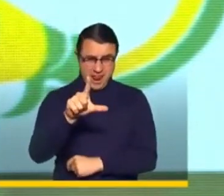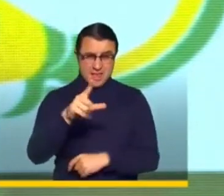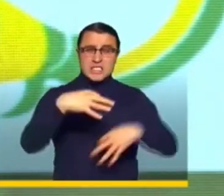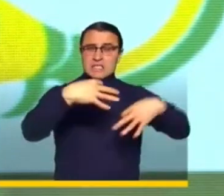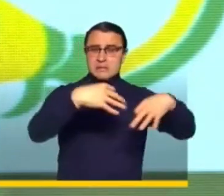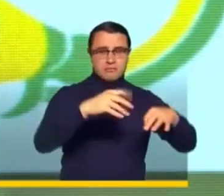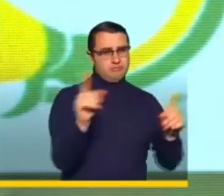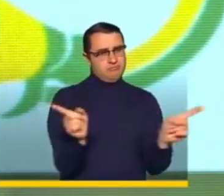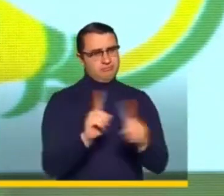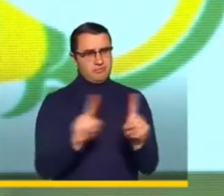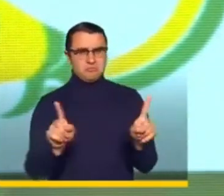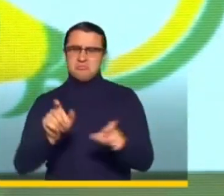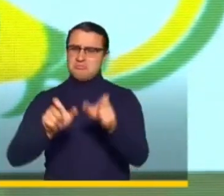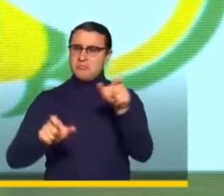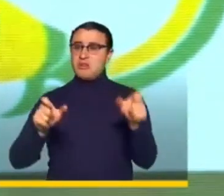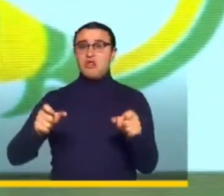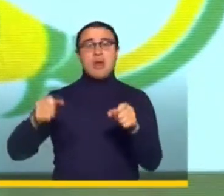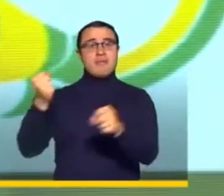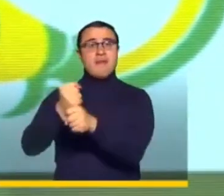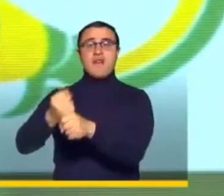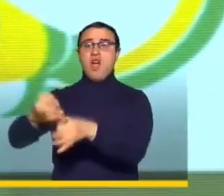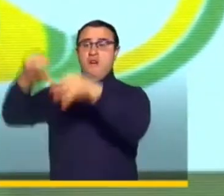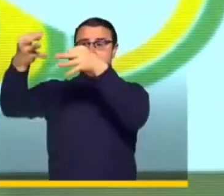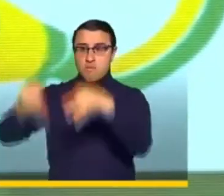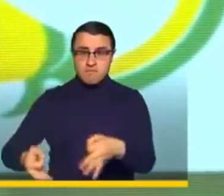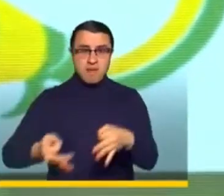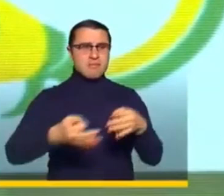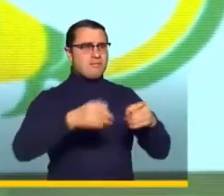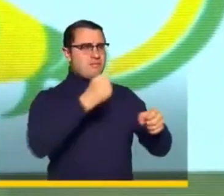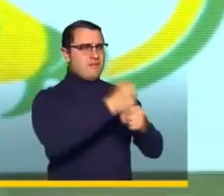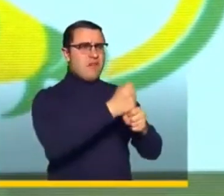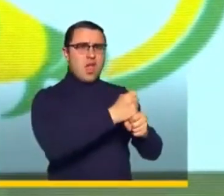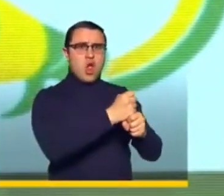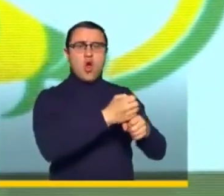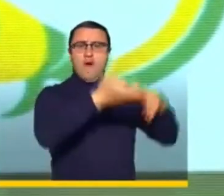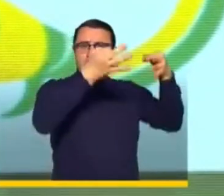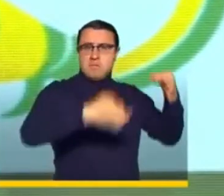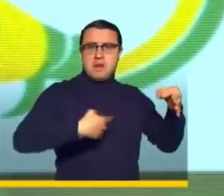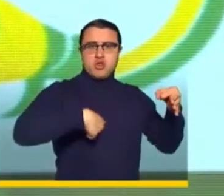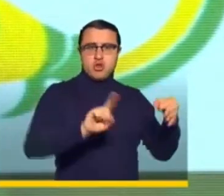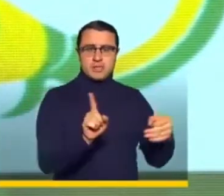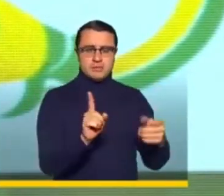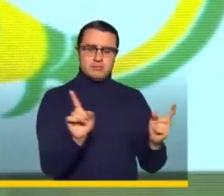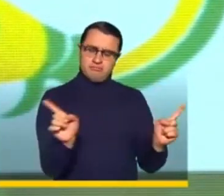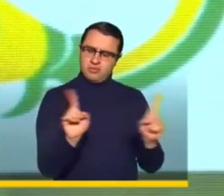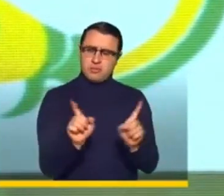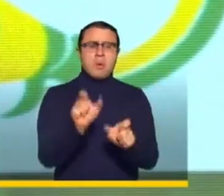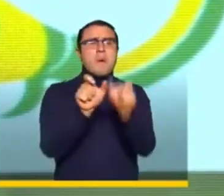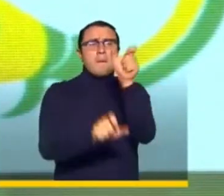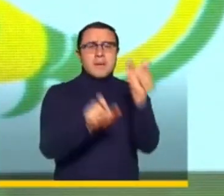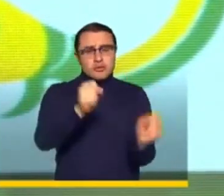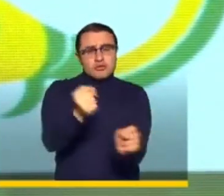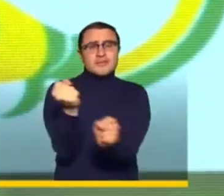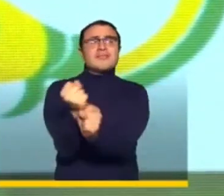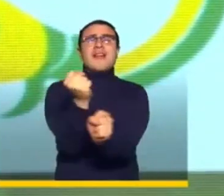gente no se divide entre formales e informales, la gente es trabajadora, punto.